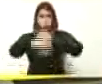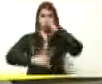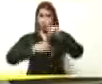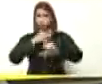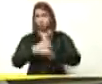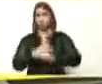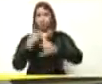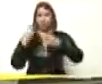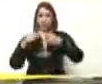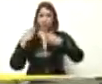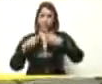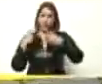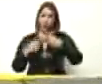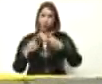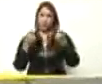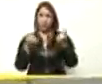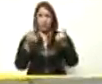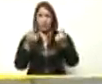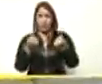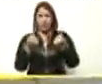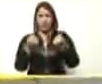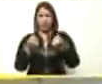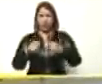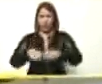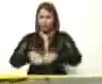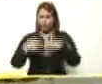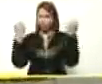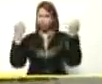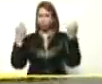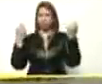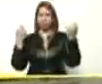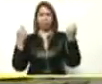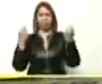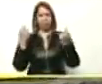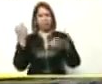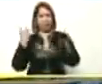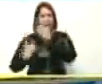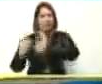activos, y quebrarlos, como han hecho,